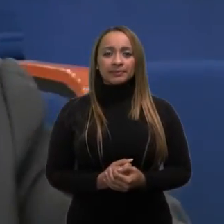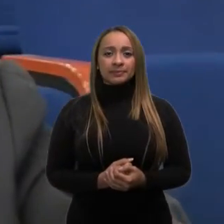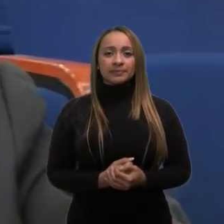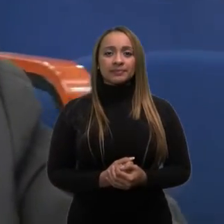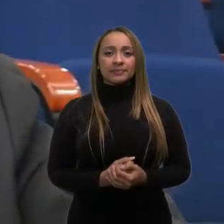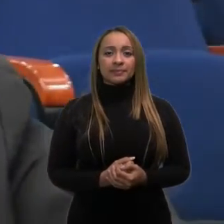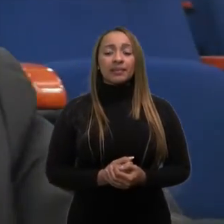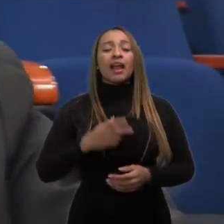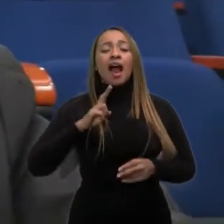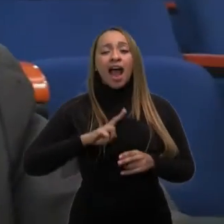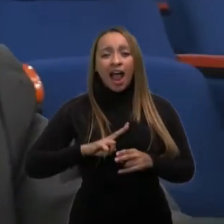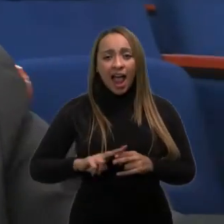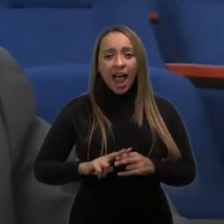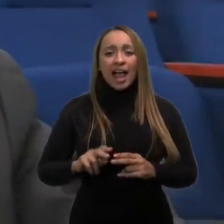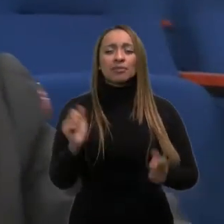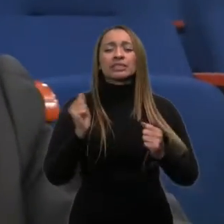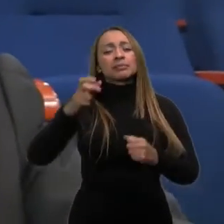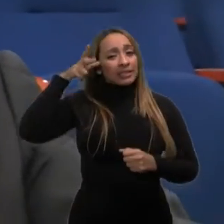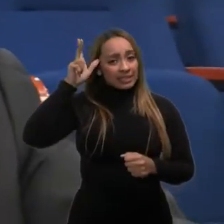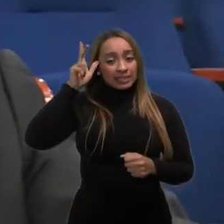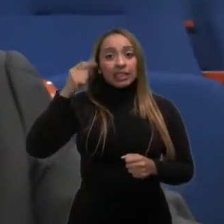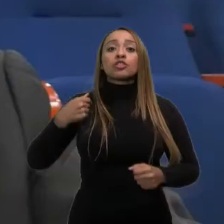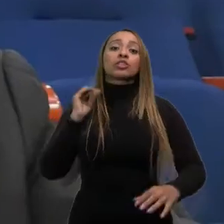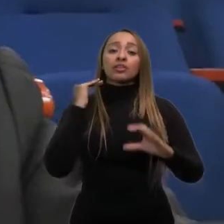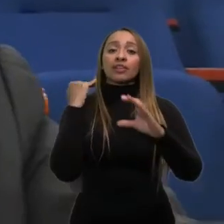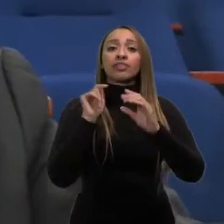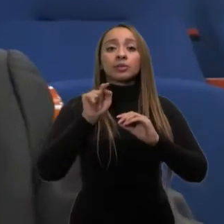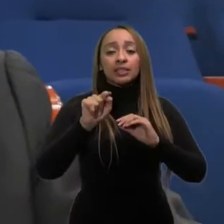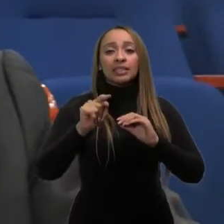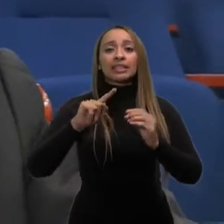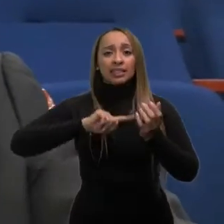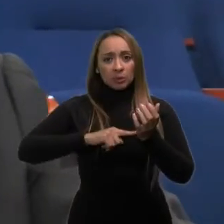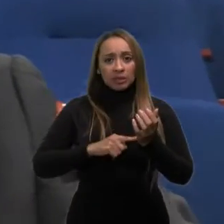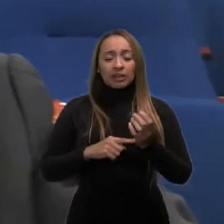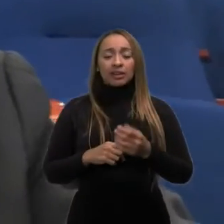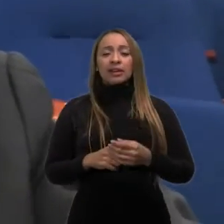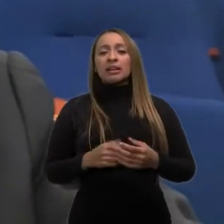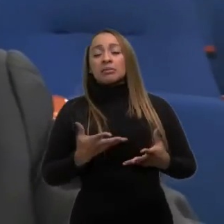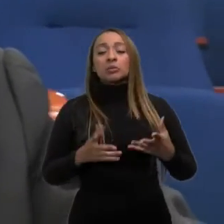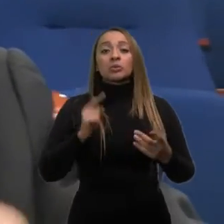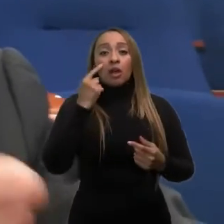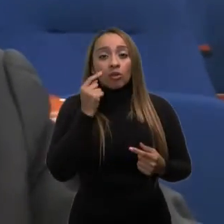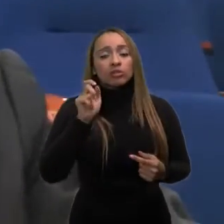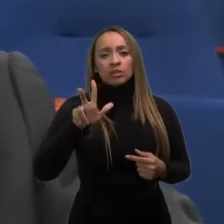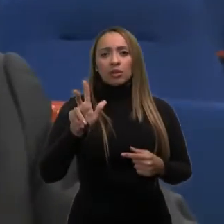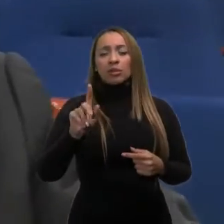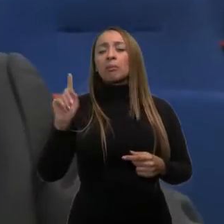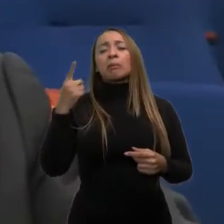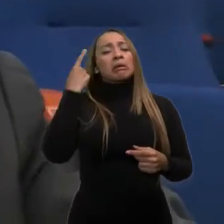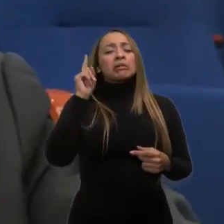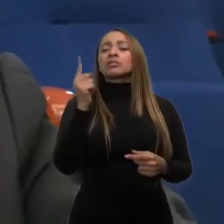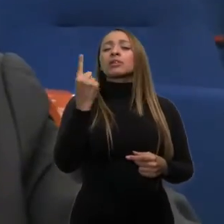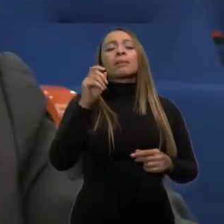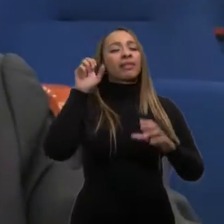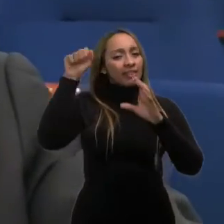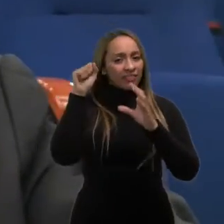vencedor. Hagamos temblar a Satanás. Te estoy enviando esta tuerca a ti, que estás conociendo a Dios. A lo mejor a través de los videos. No basta solo con ver